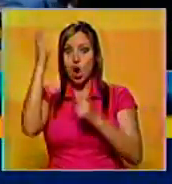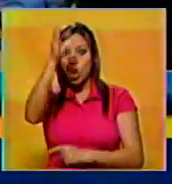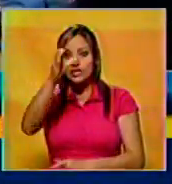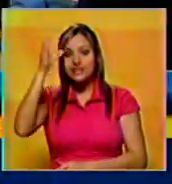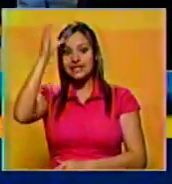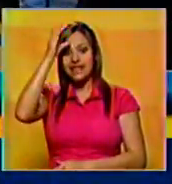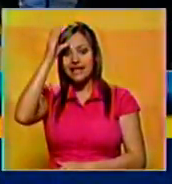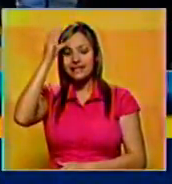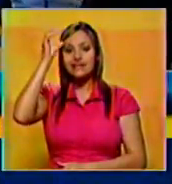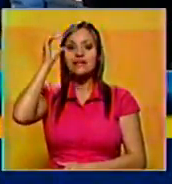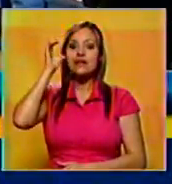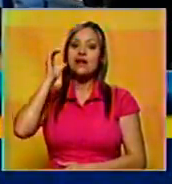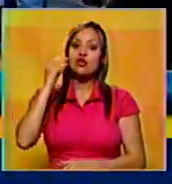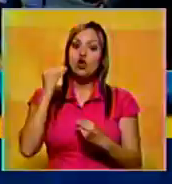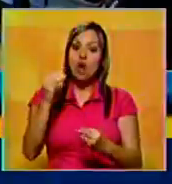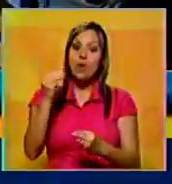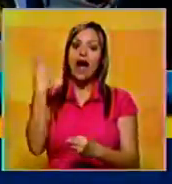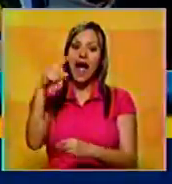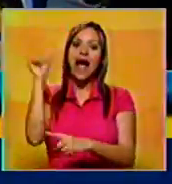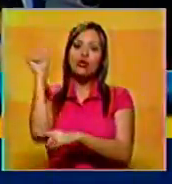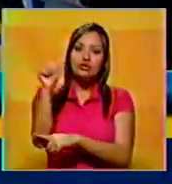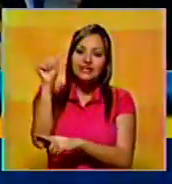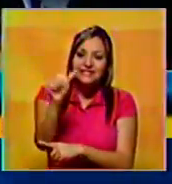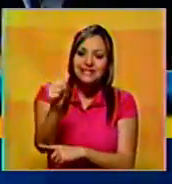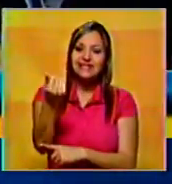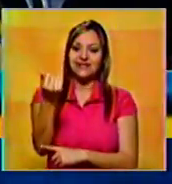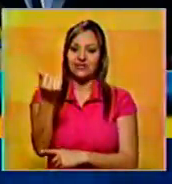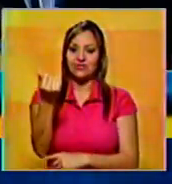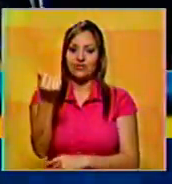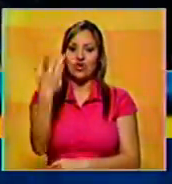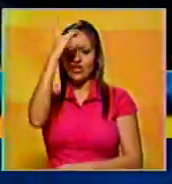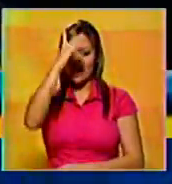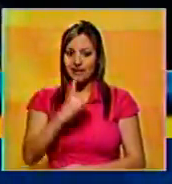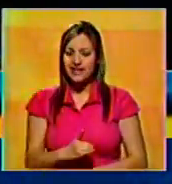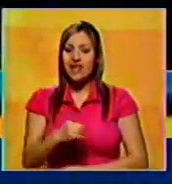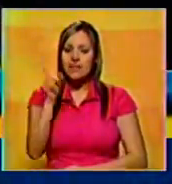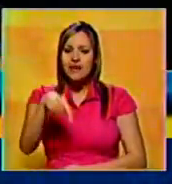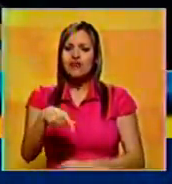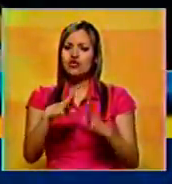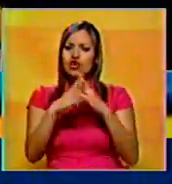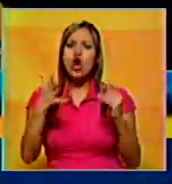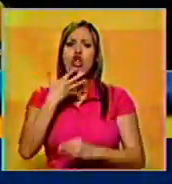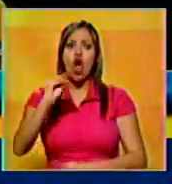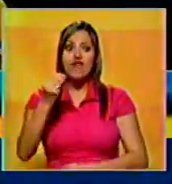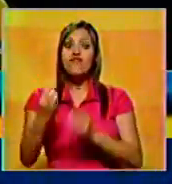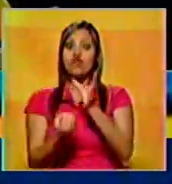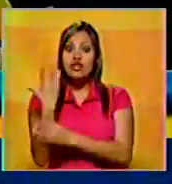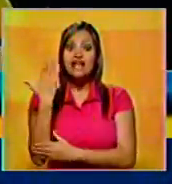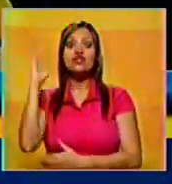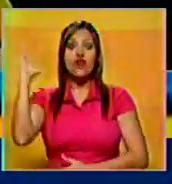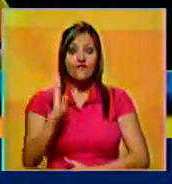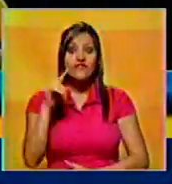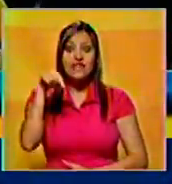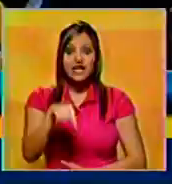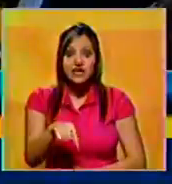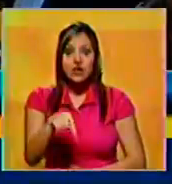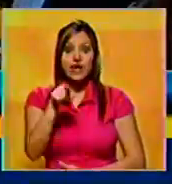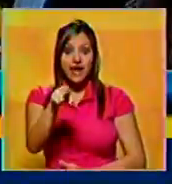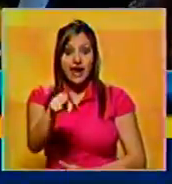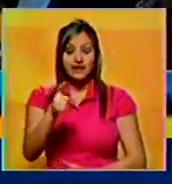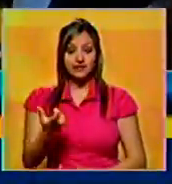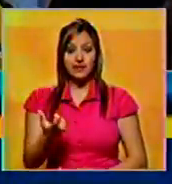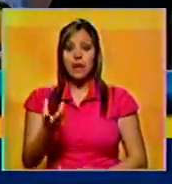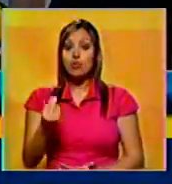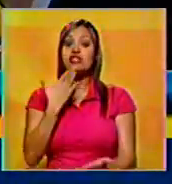conciencia sobre lo que es el síndrome de Asperger. Y me ha movido también mucho ver a todos estos muchachos de la fundación que ella representaba dando